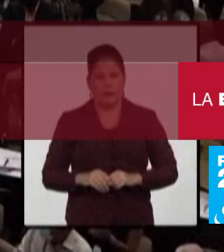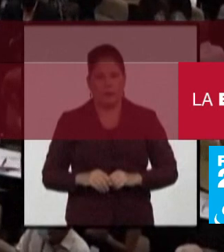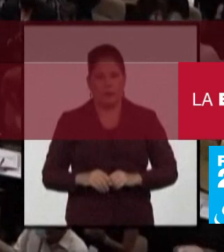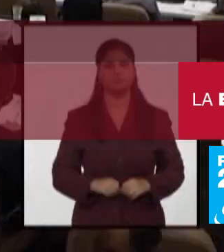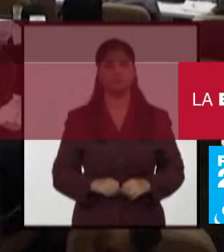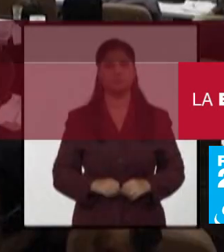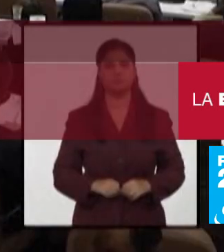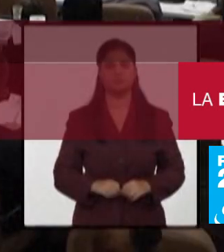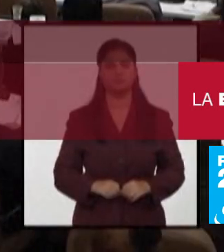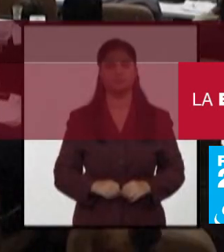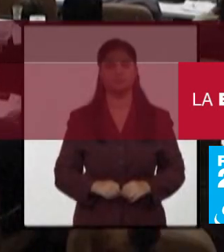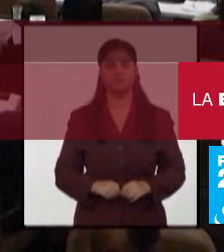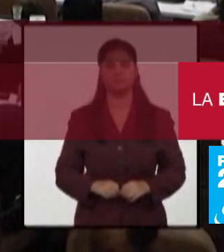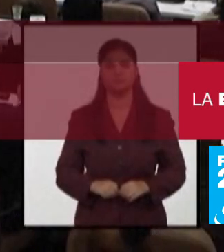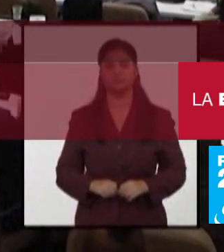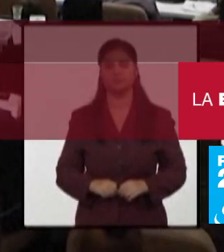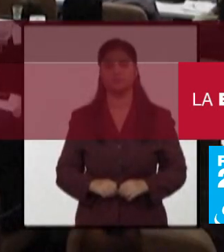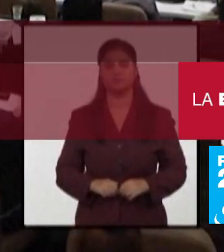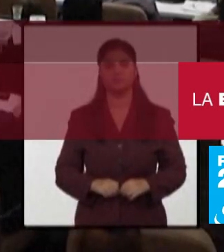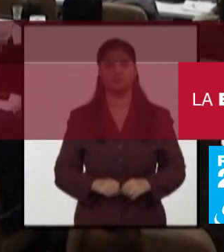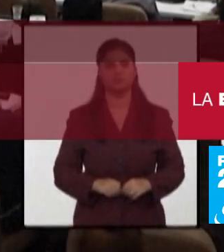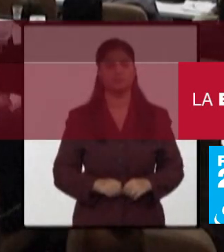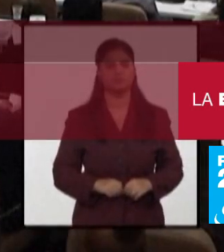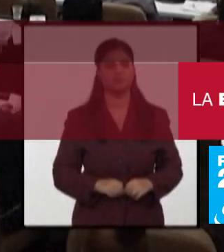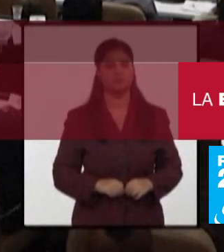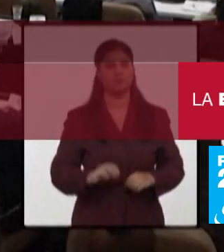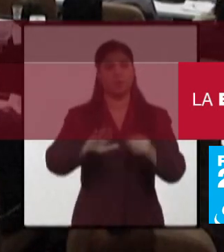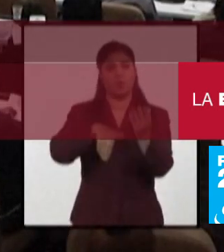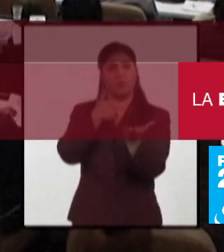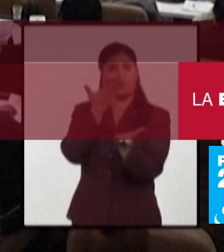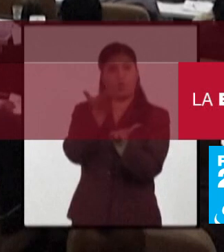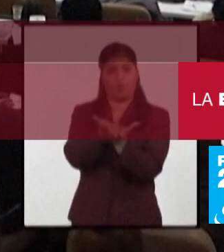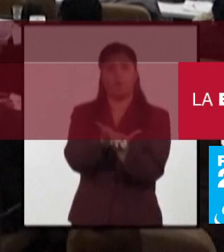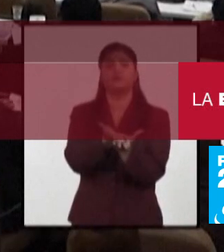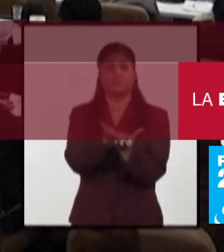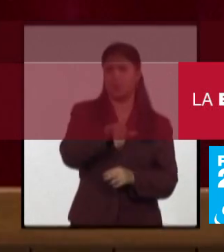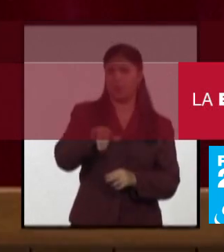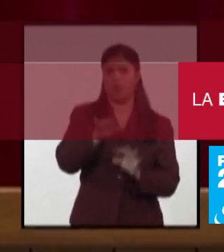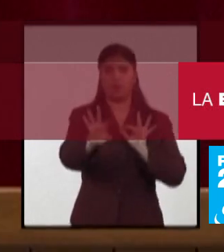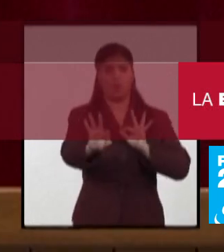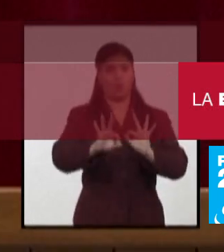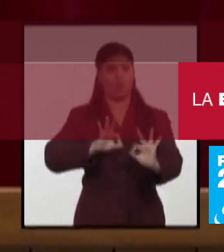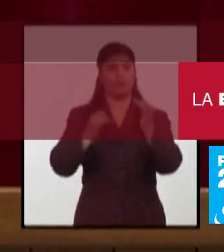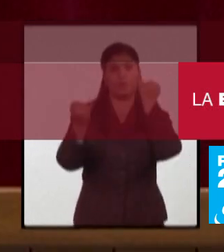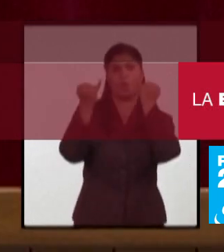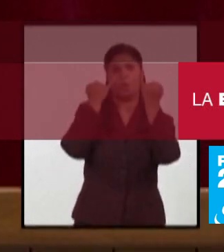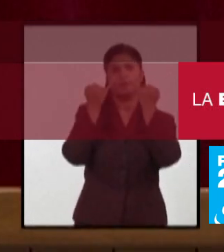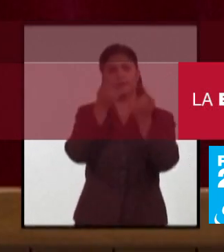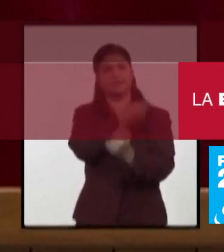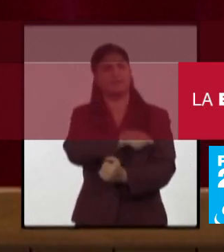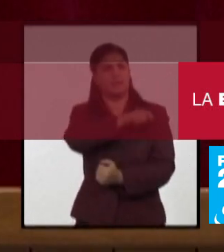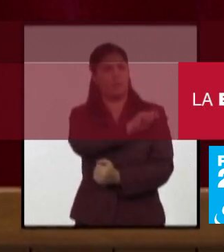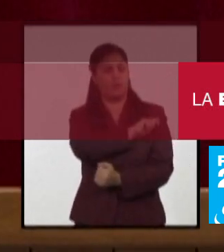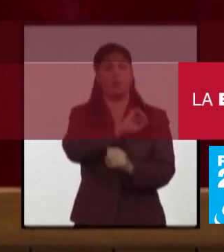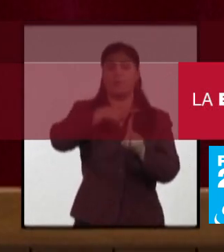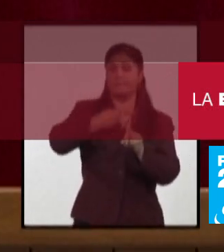de intervenciones y más del 60% de esas intervenciones, de esas propuestas que fueron colocadas como